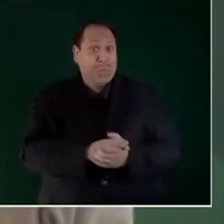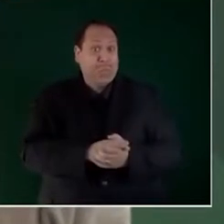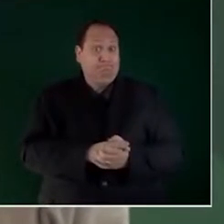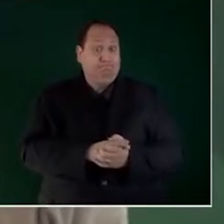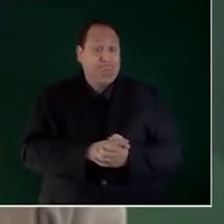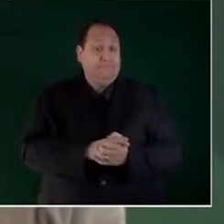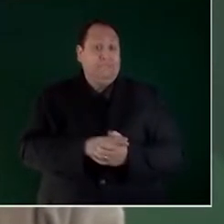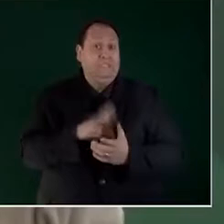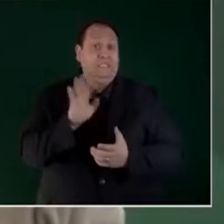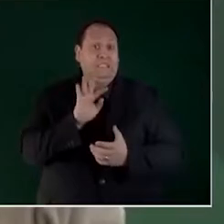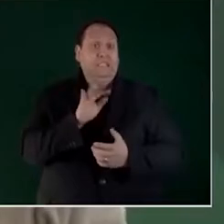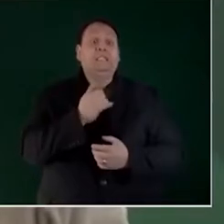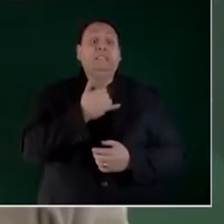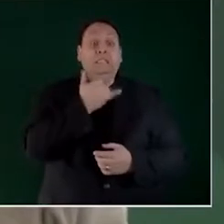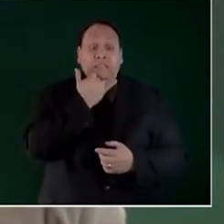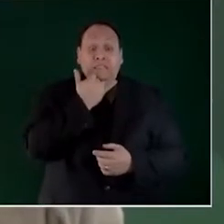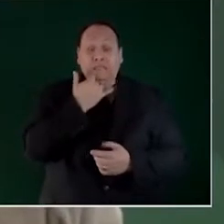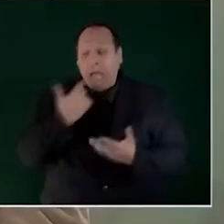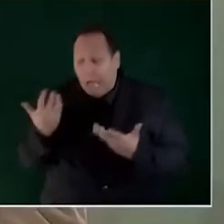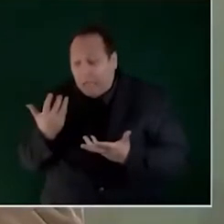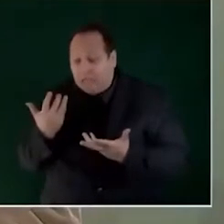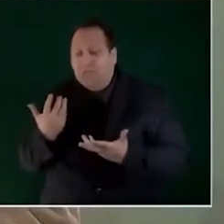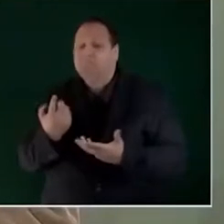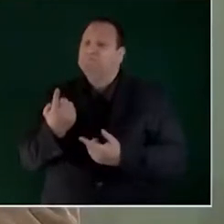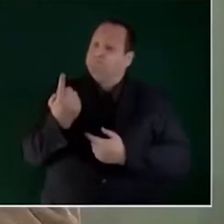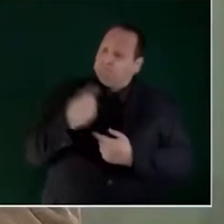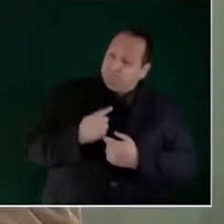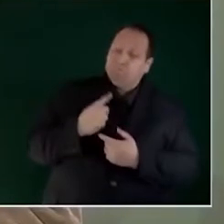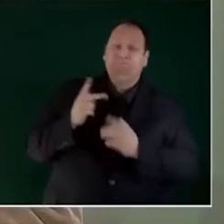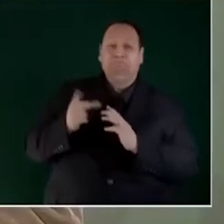Y si se equivoca, vuelve a mandar.